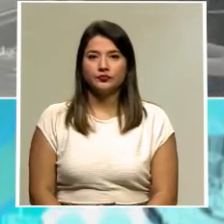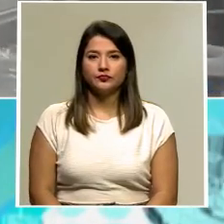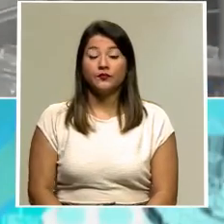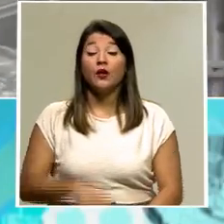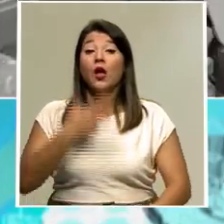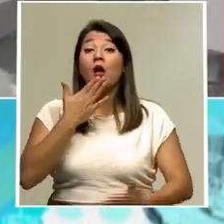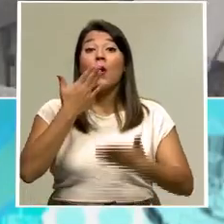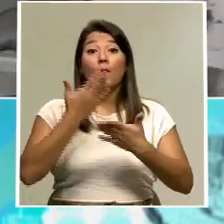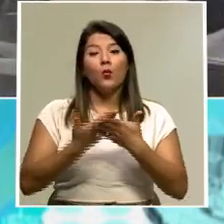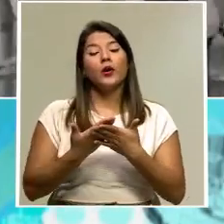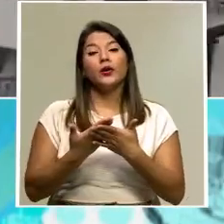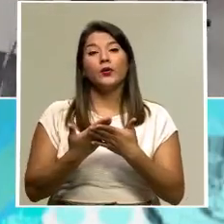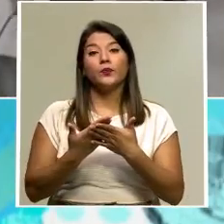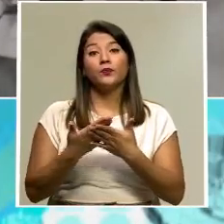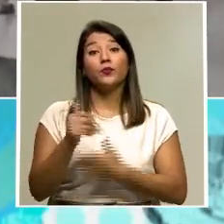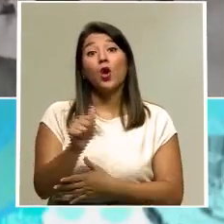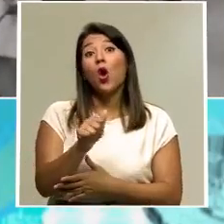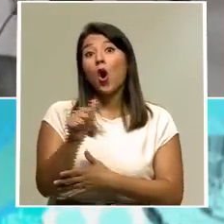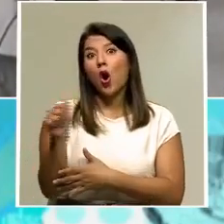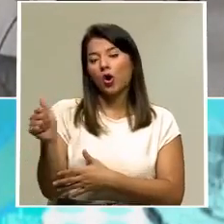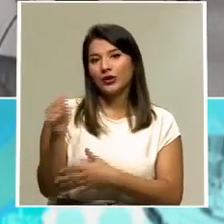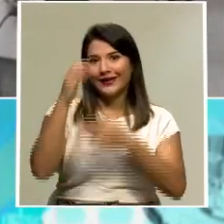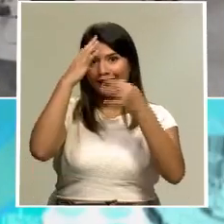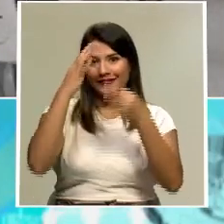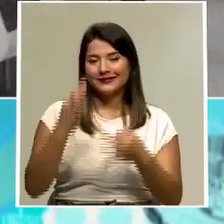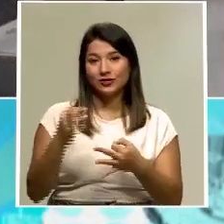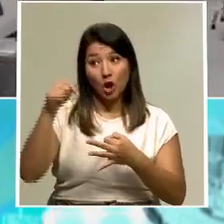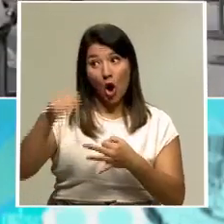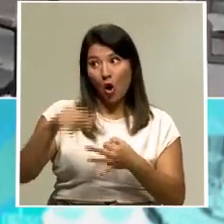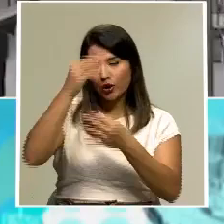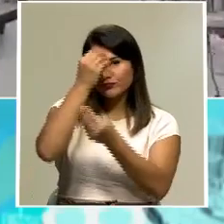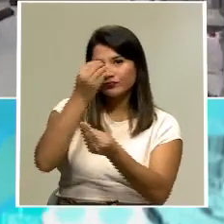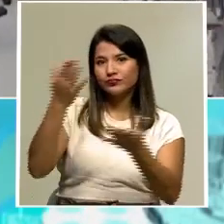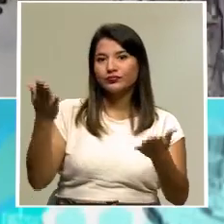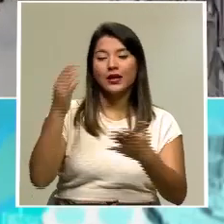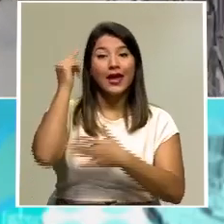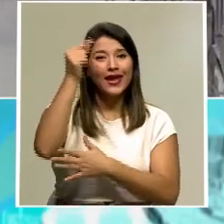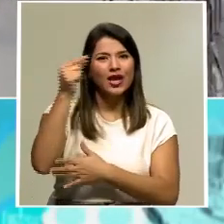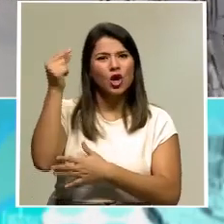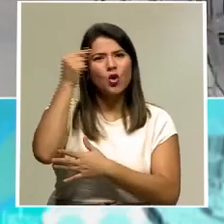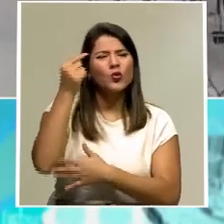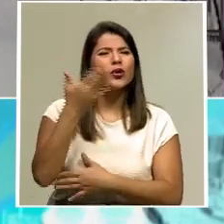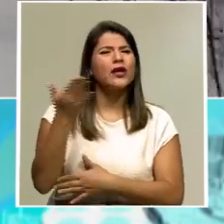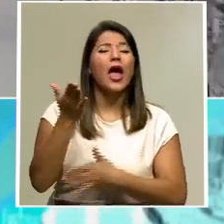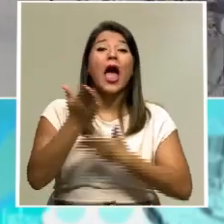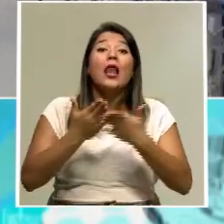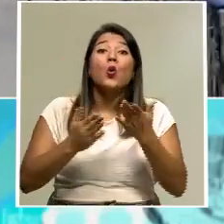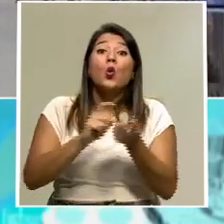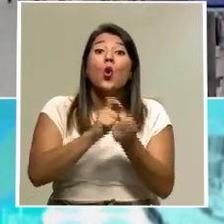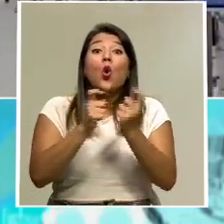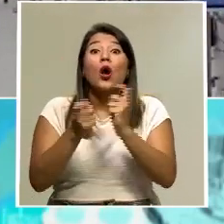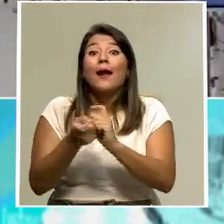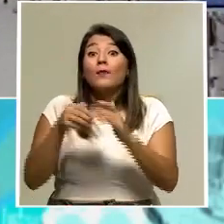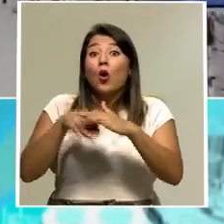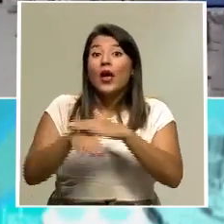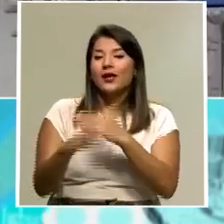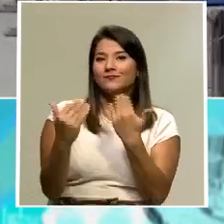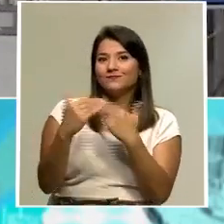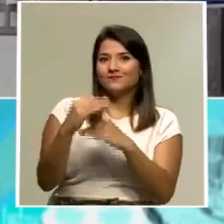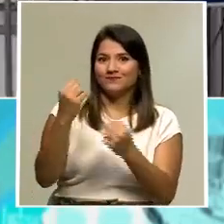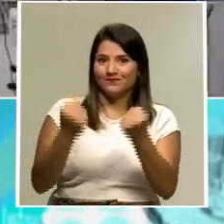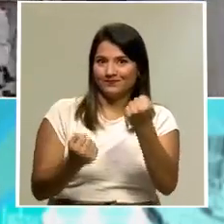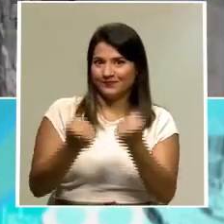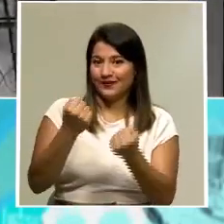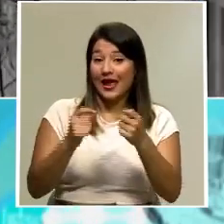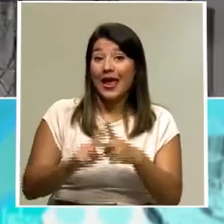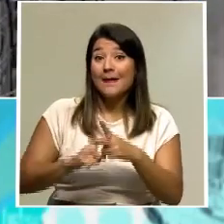Bueno, precisamente otra de las medidas anunciadas esta tarde por el gobierno es algunos cambios en la restricción vehicular que van a regir